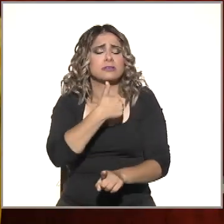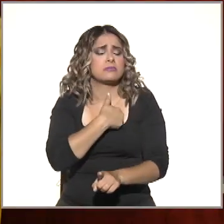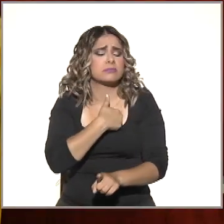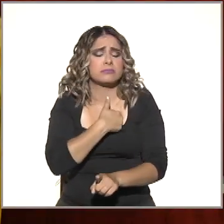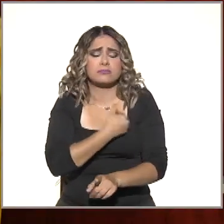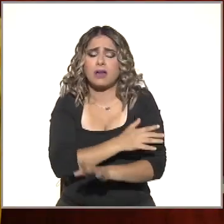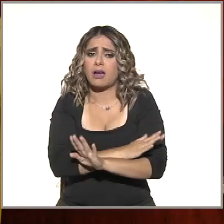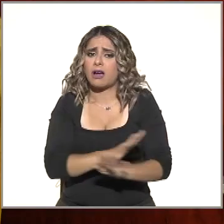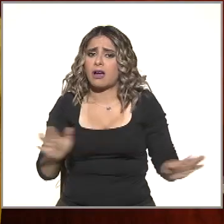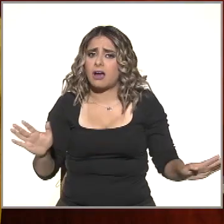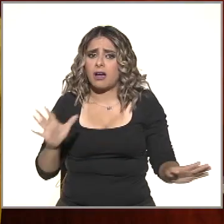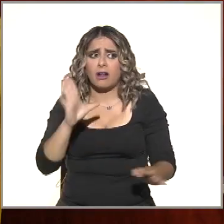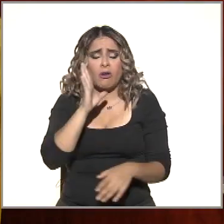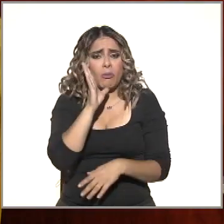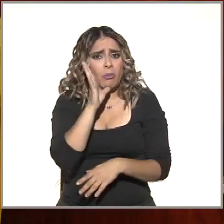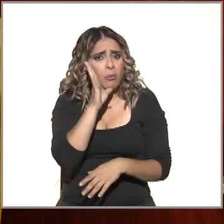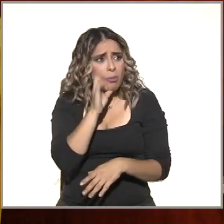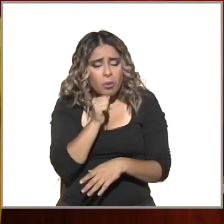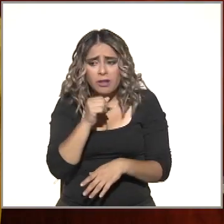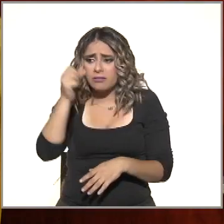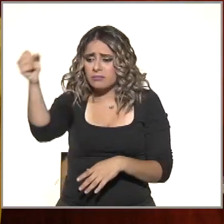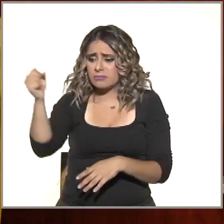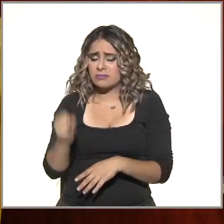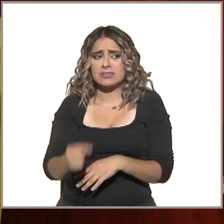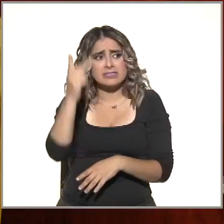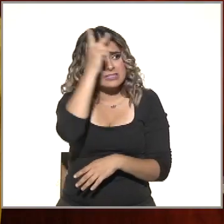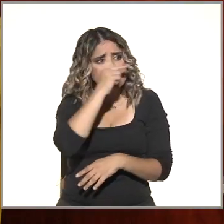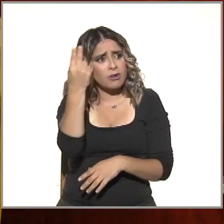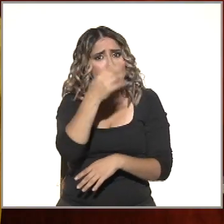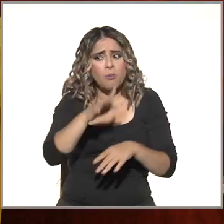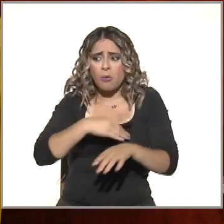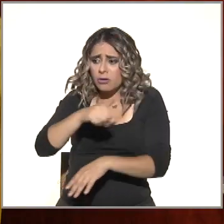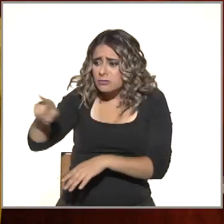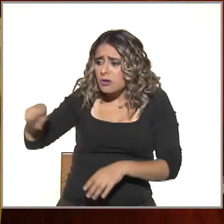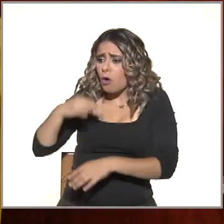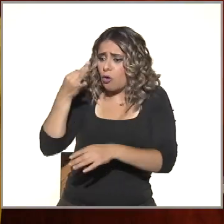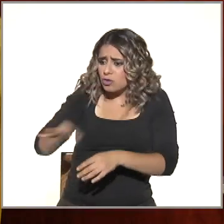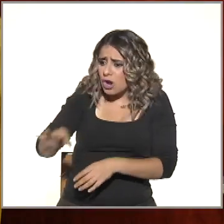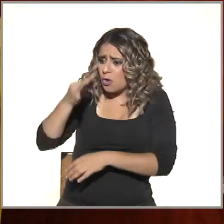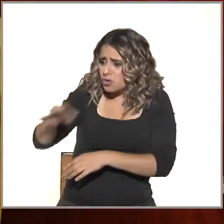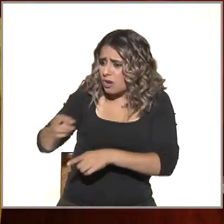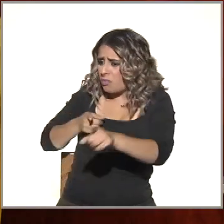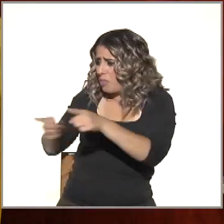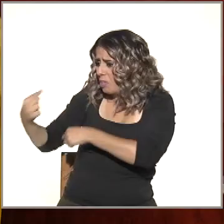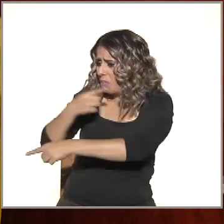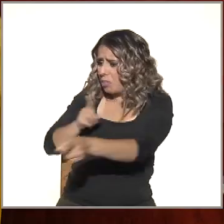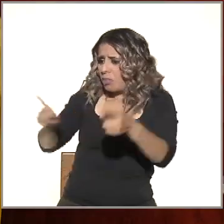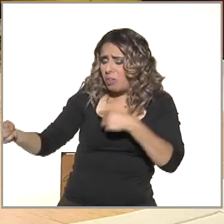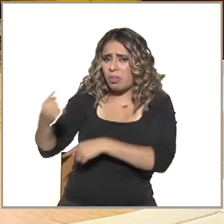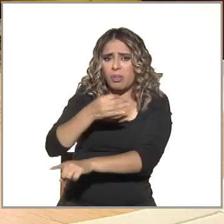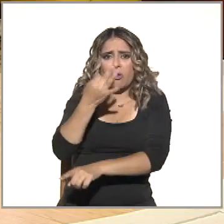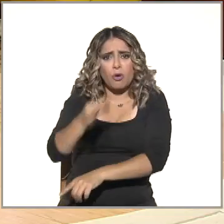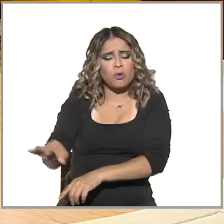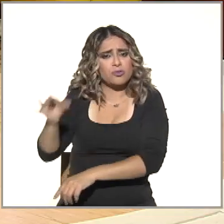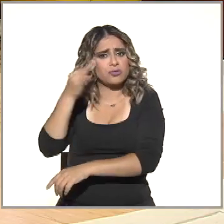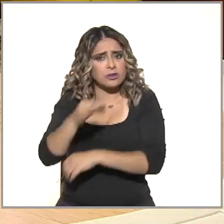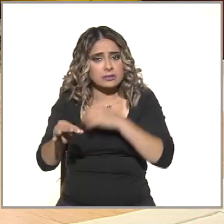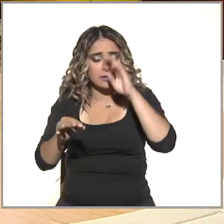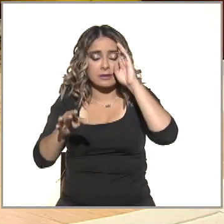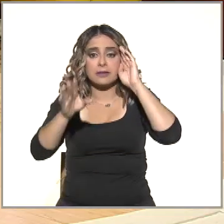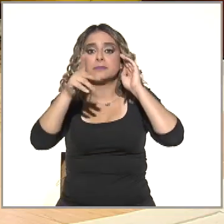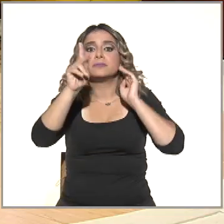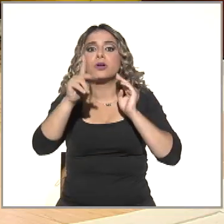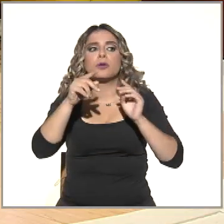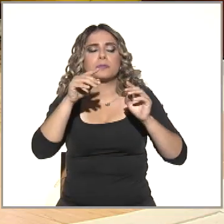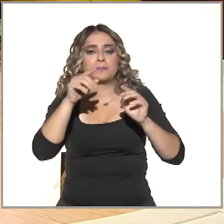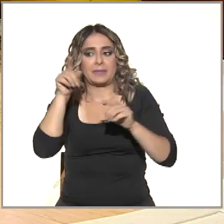porque la única manera que tenían de comunicarse era con la grosería, ¿no? Entonces, pero creo que también la clave es, pero mi mamá sí